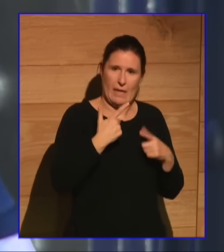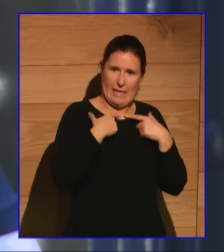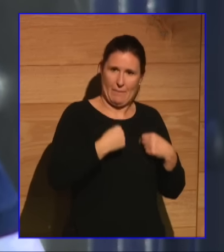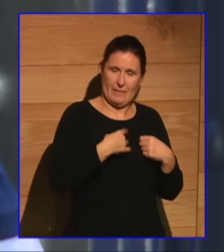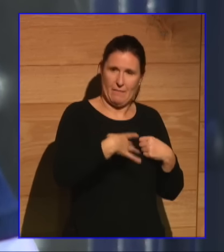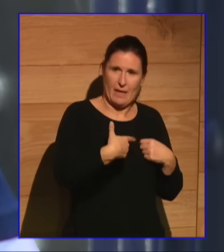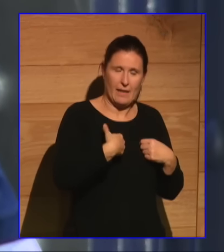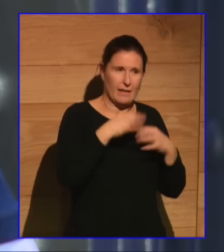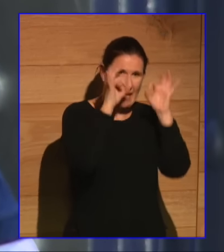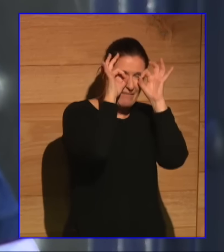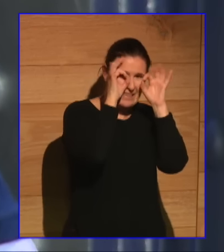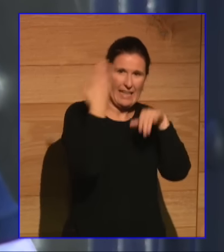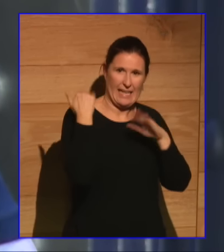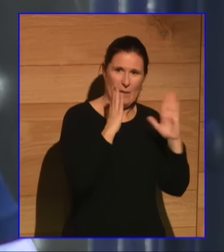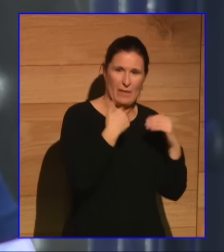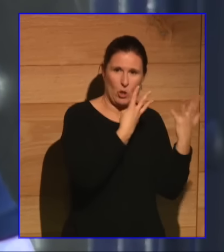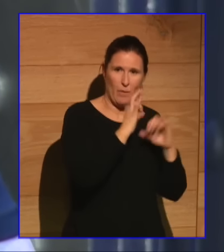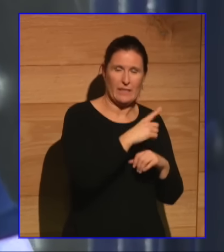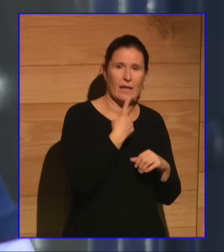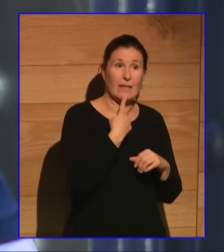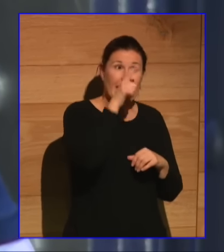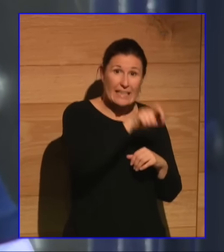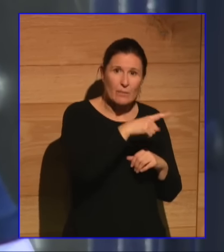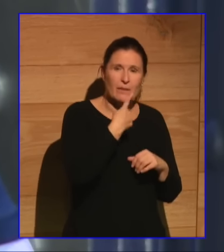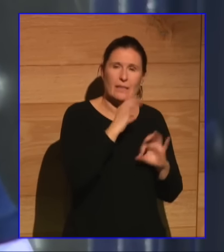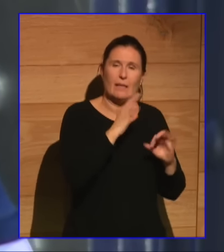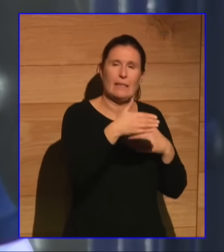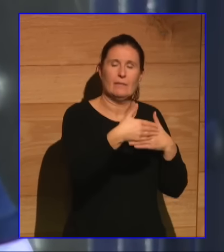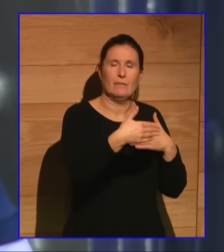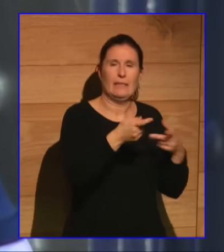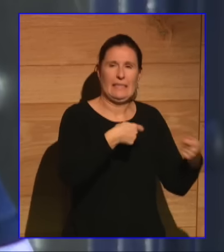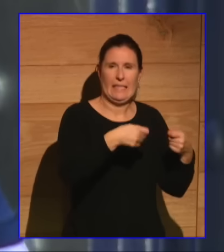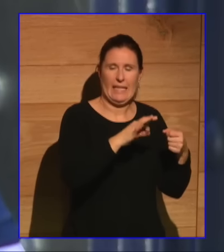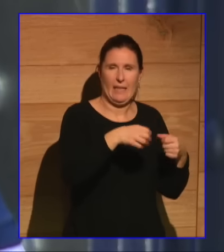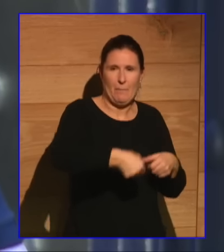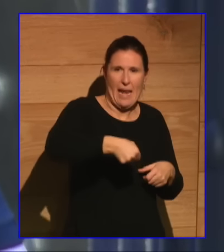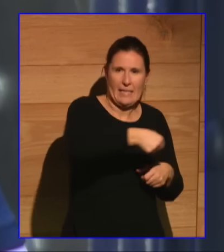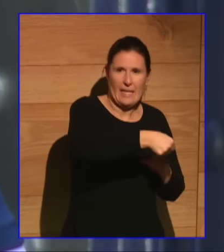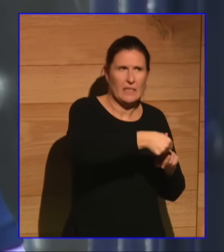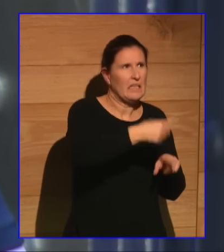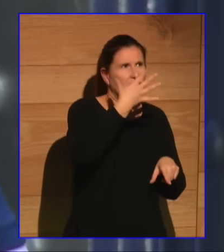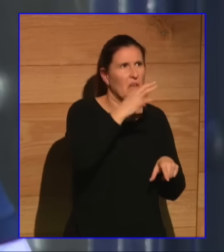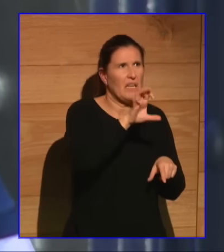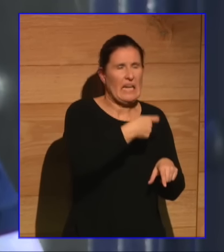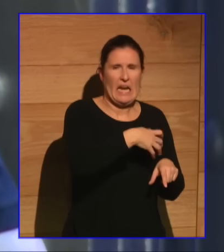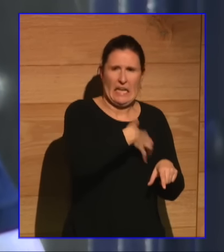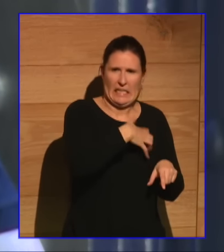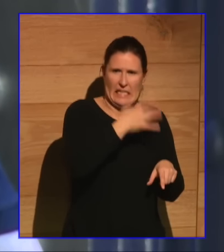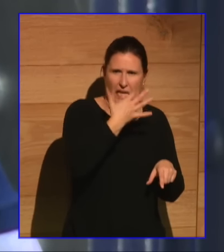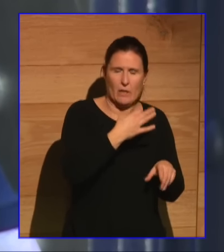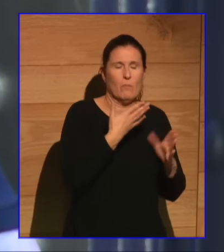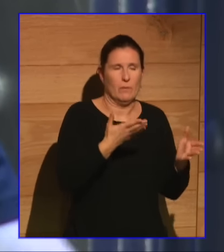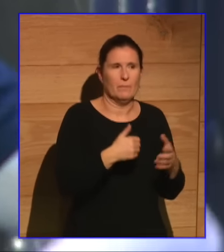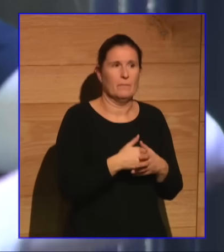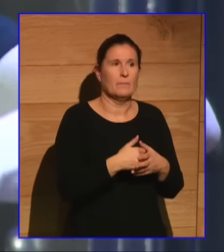90. Y ese hombre tenía una tienda de maletas... creo que en Argentina, si no recuerdo mal. Bueno,